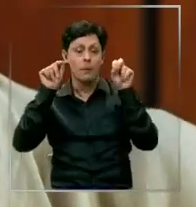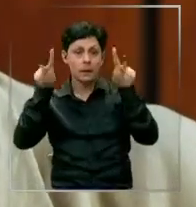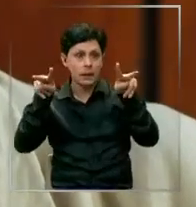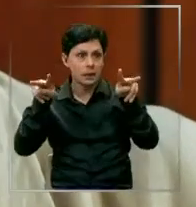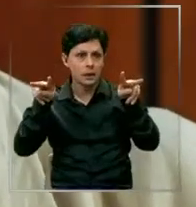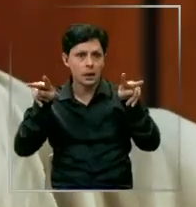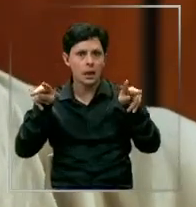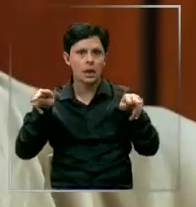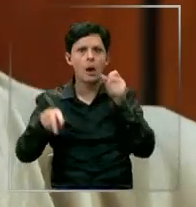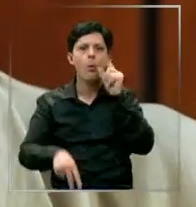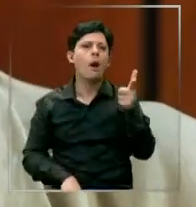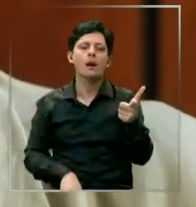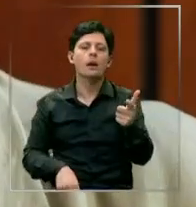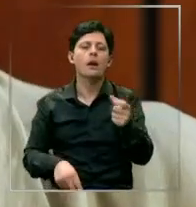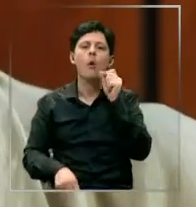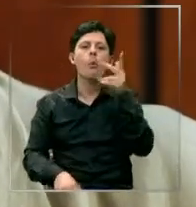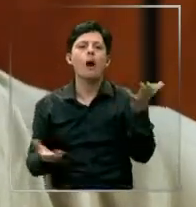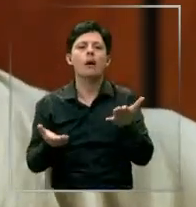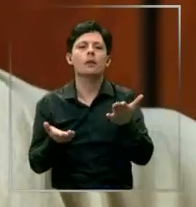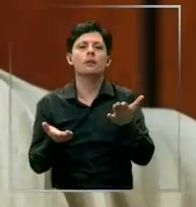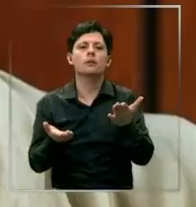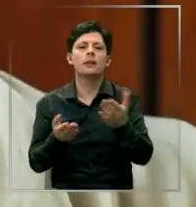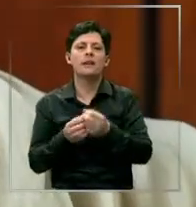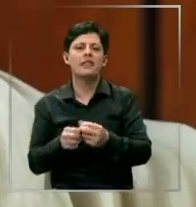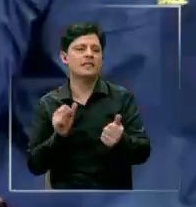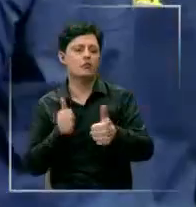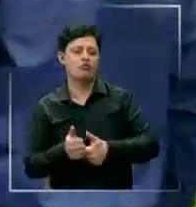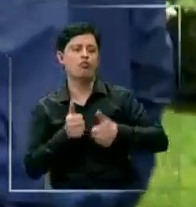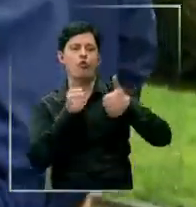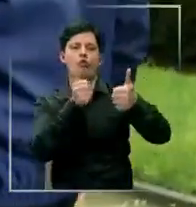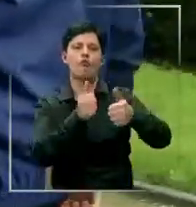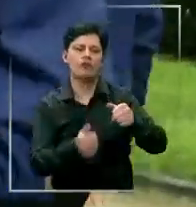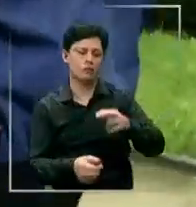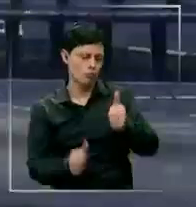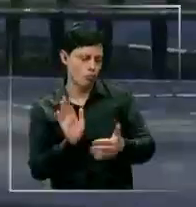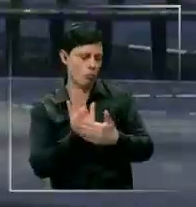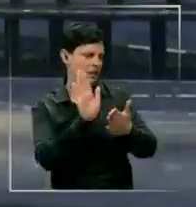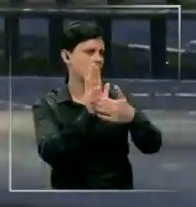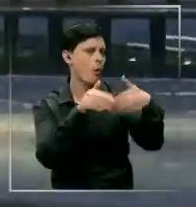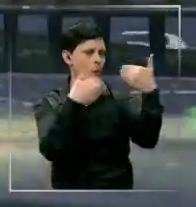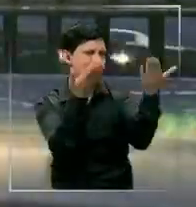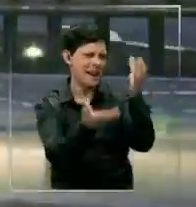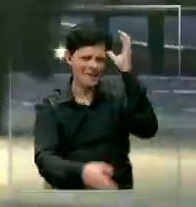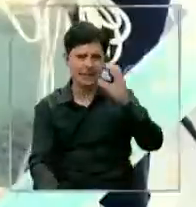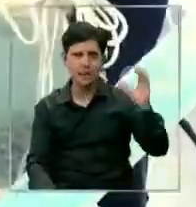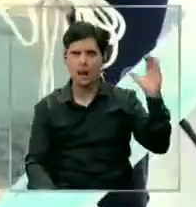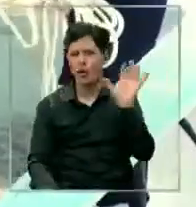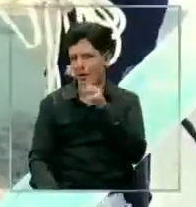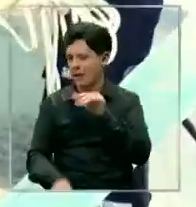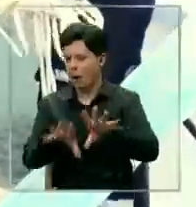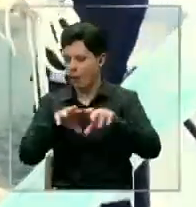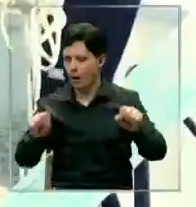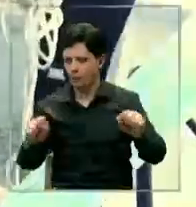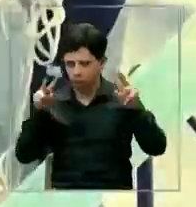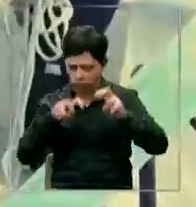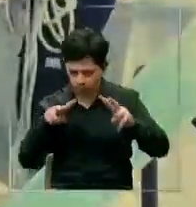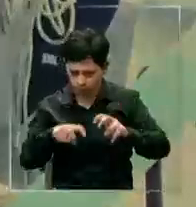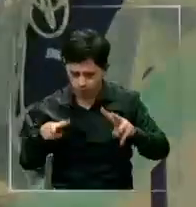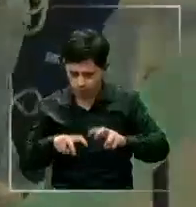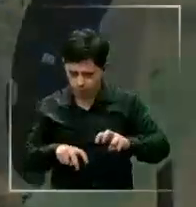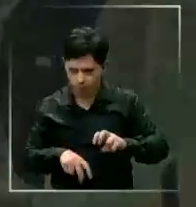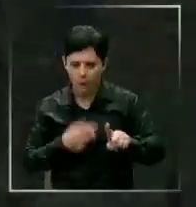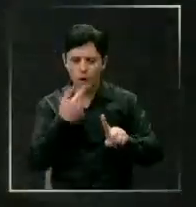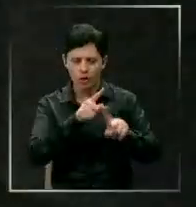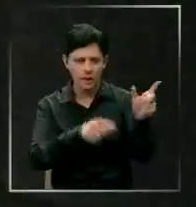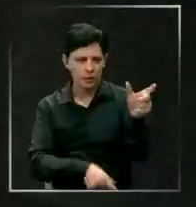conclusión y va a ser un prestigio para la ciencia también. Aunque no todos han estado de acuerdo con investigar la eventual acción de terceros